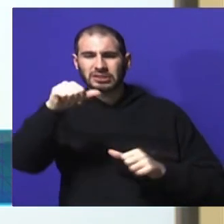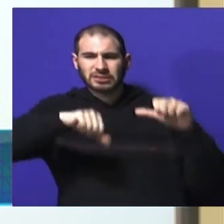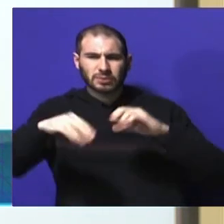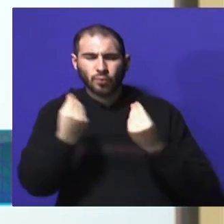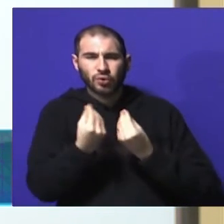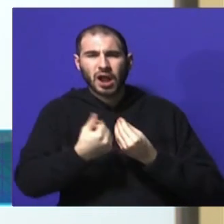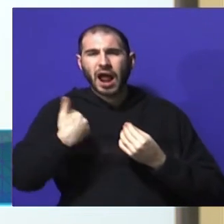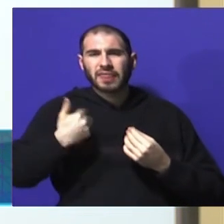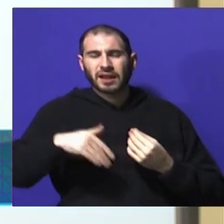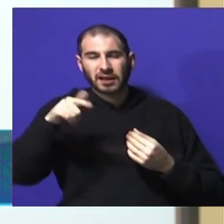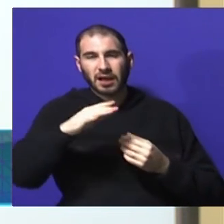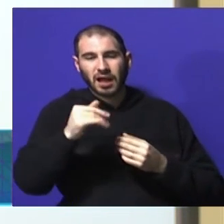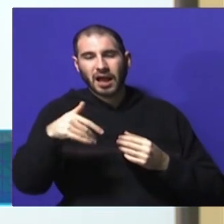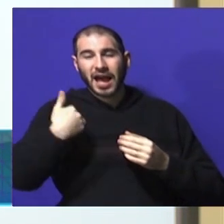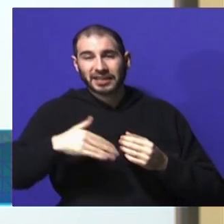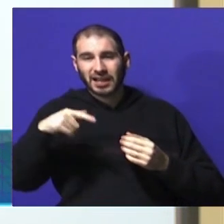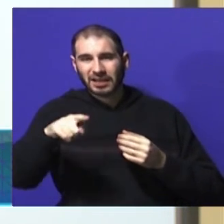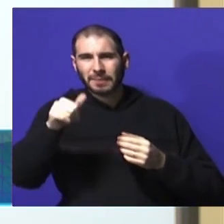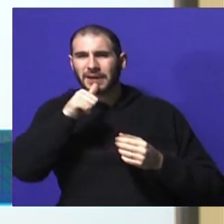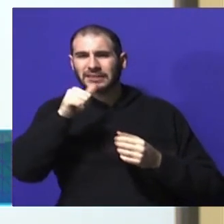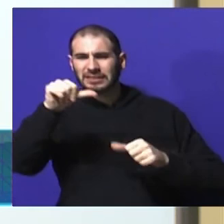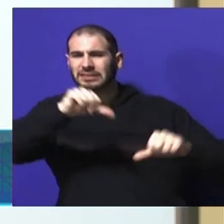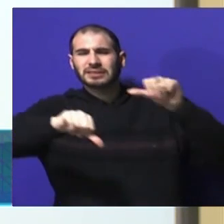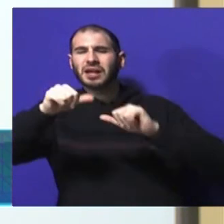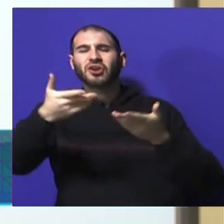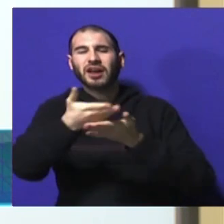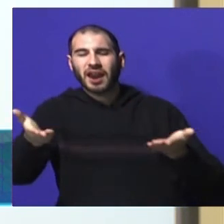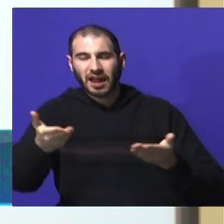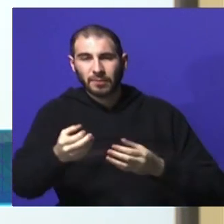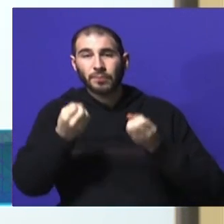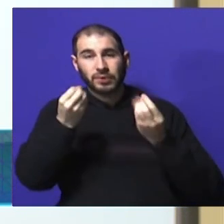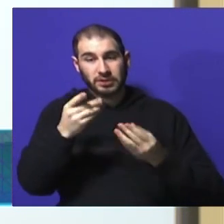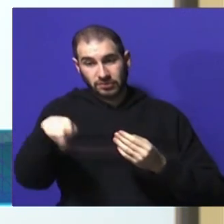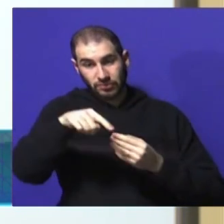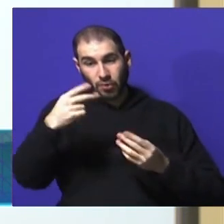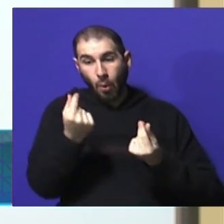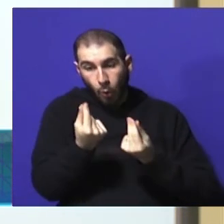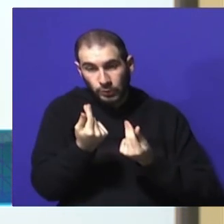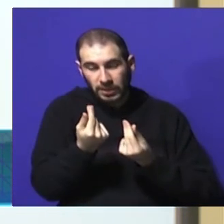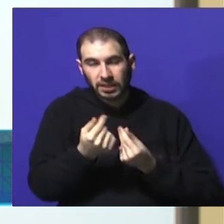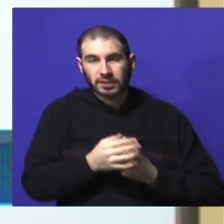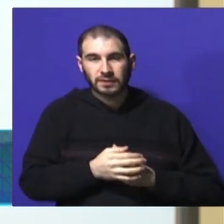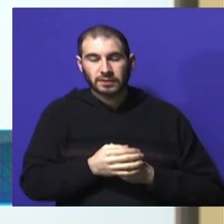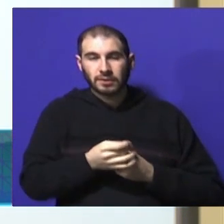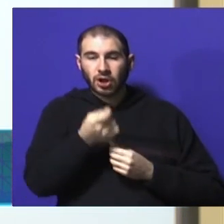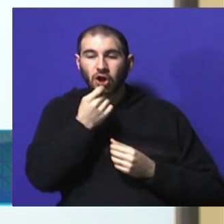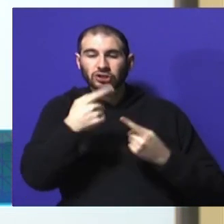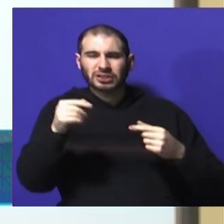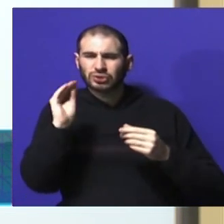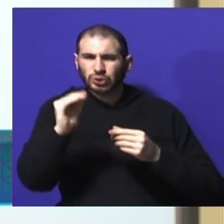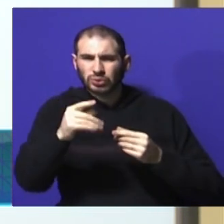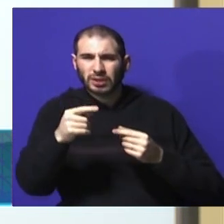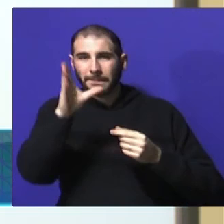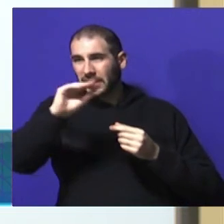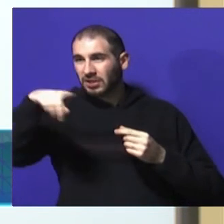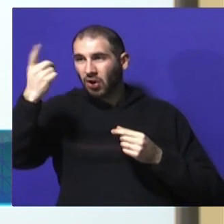de que Argentina es un enorme laboratorio a cielo abierto, porque estamos aplicando agrotóxicos que en otros